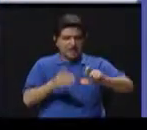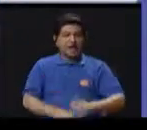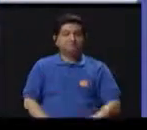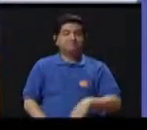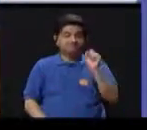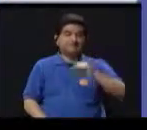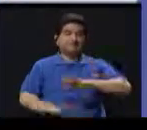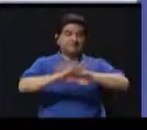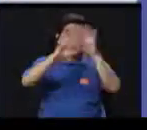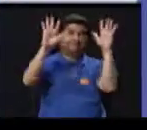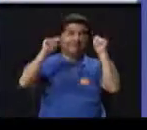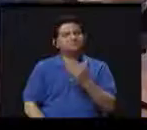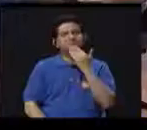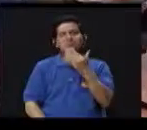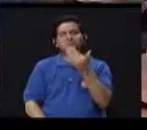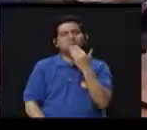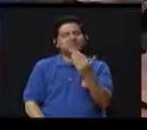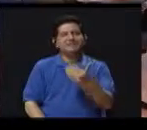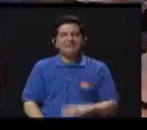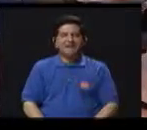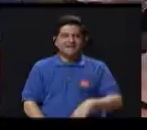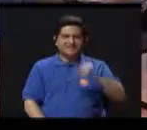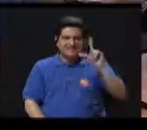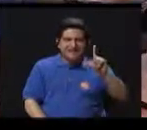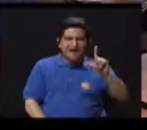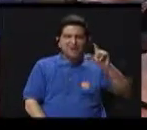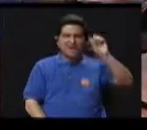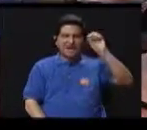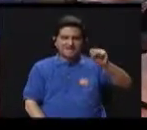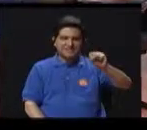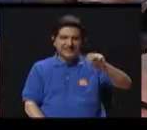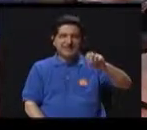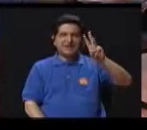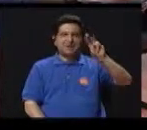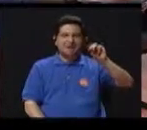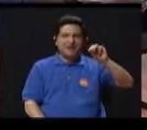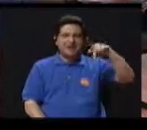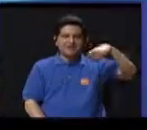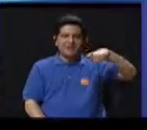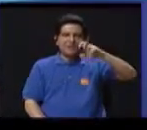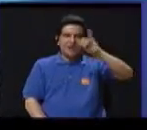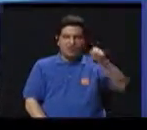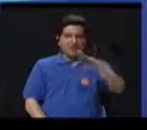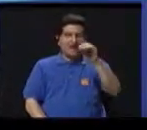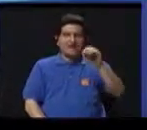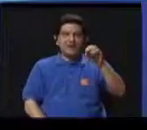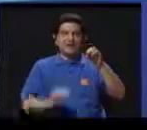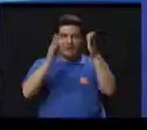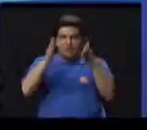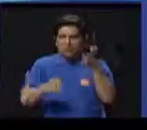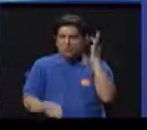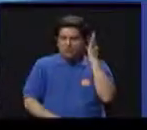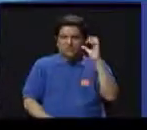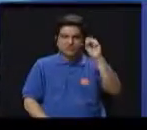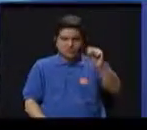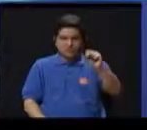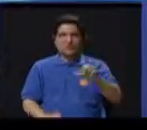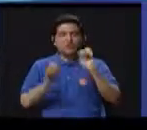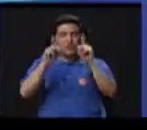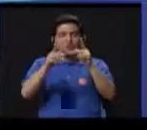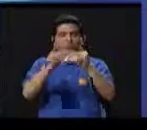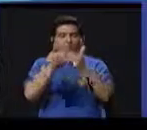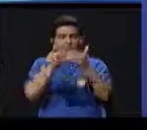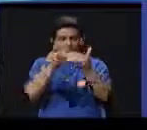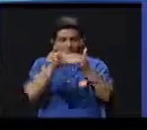escuela. Claro, sin duda. Bien, gracias Laura, Shareli, María Paula y Juliana. Y gracias Sonia por darnos esta